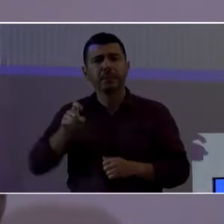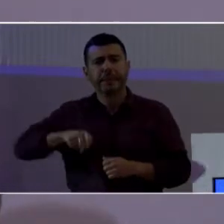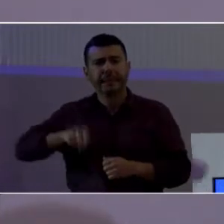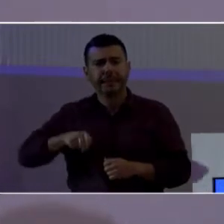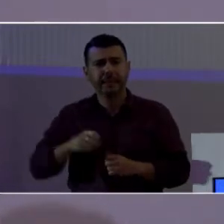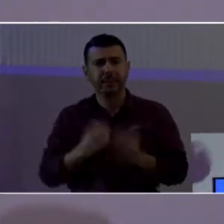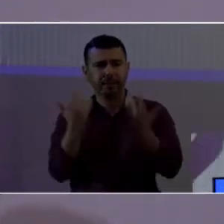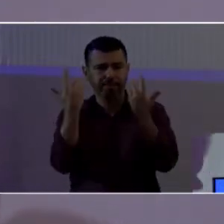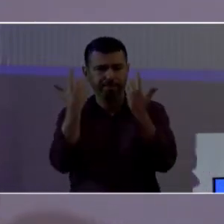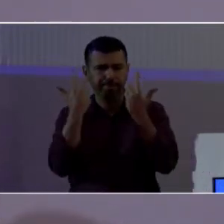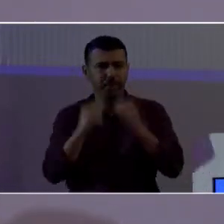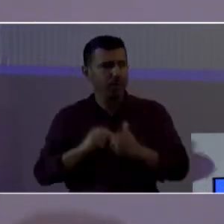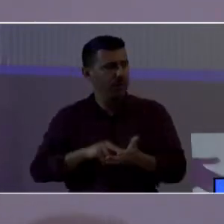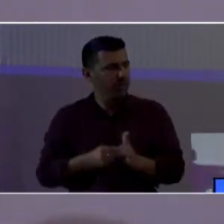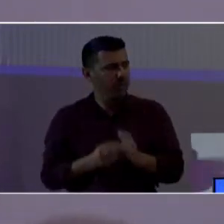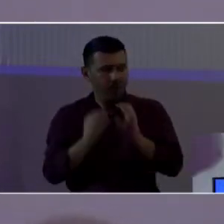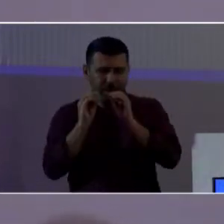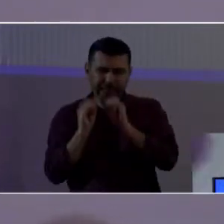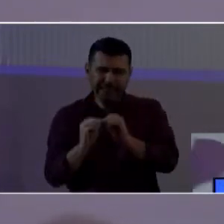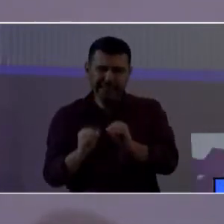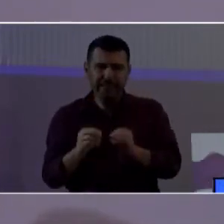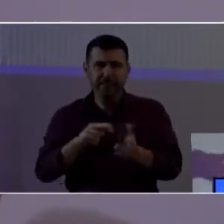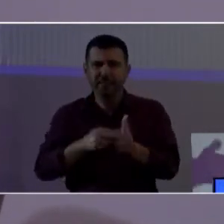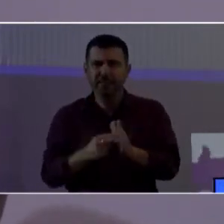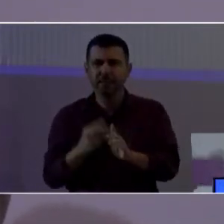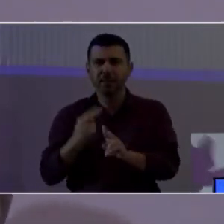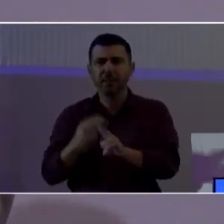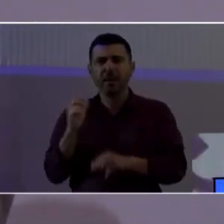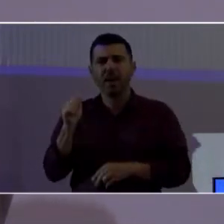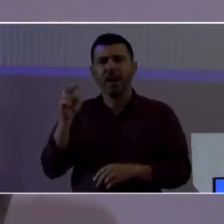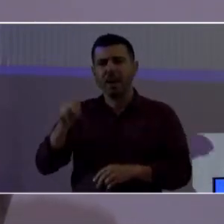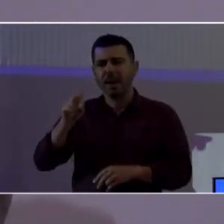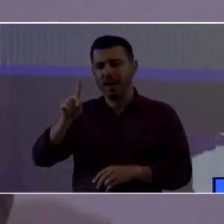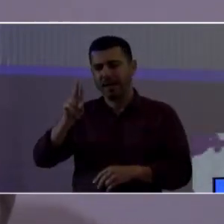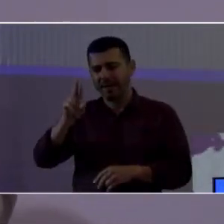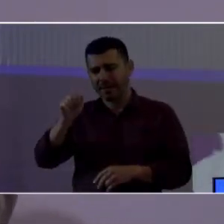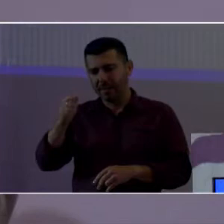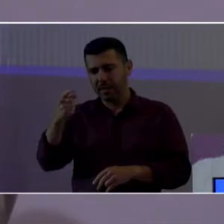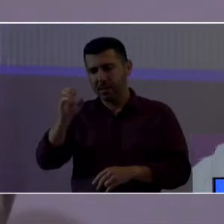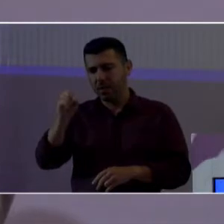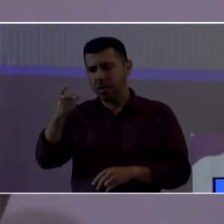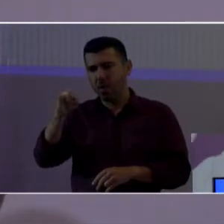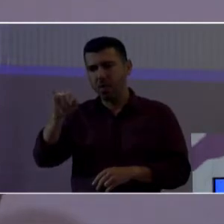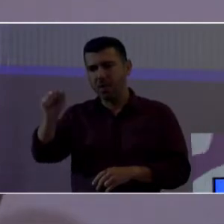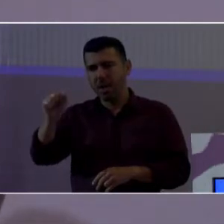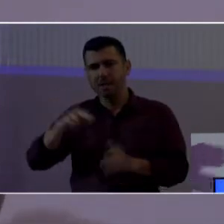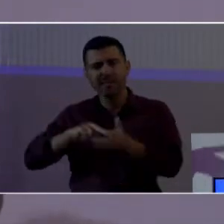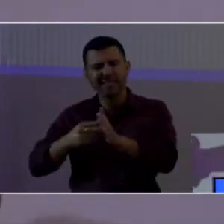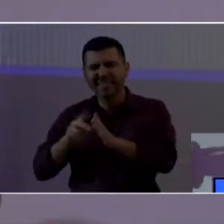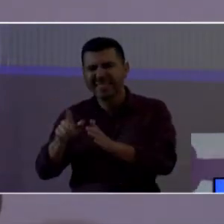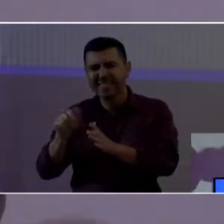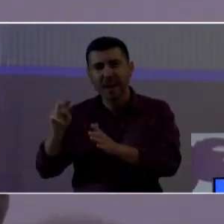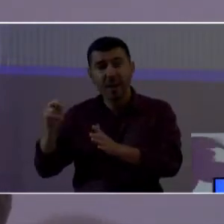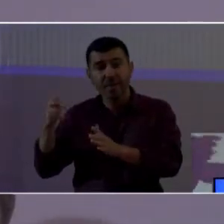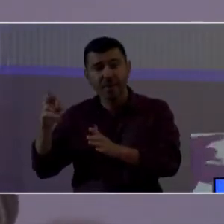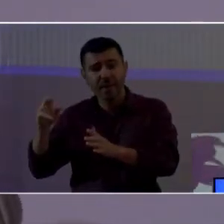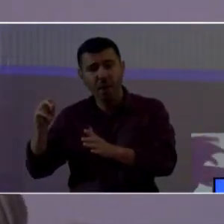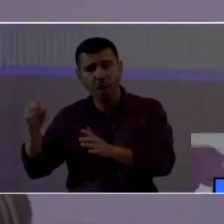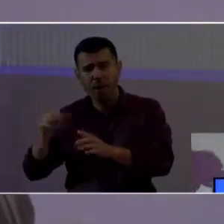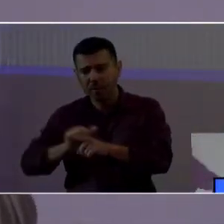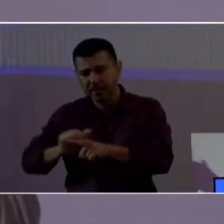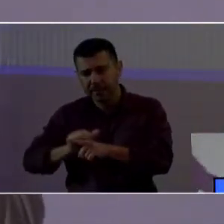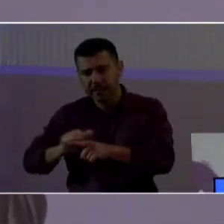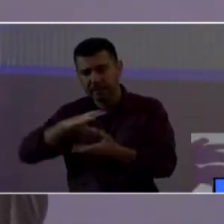que se basa en la andragogía. Y la andragogía tiene como base el aprender haciendo. Y el